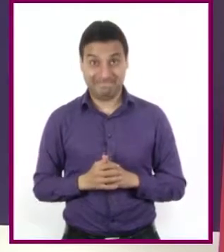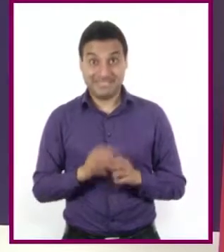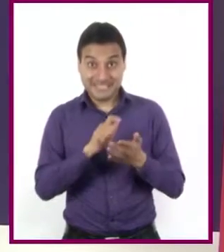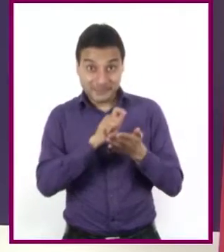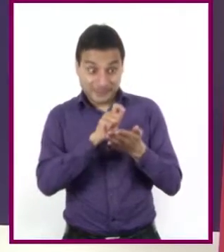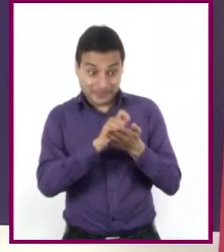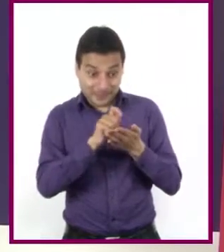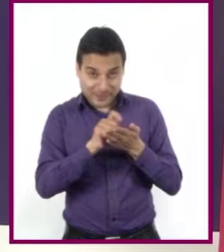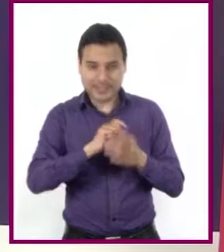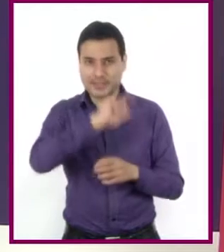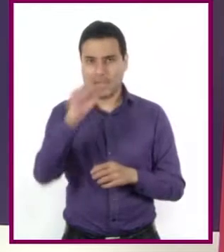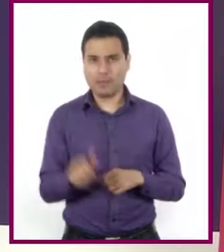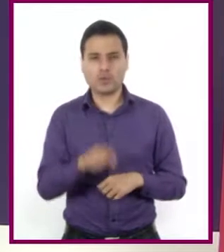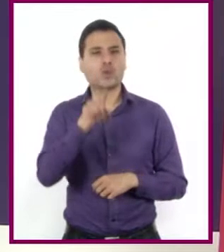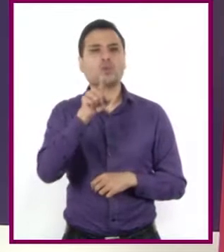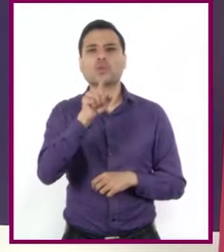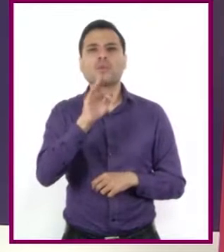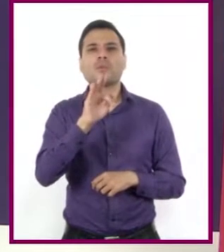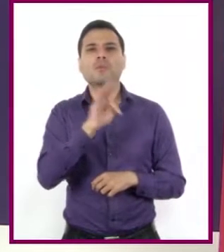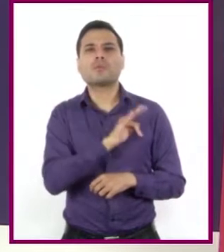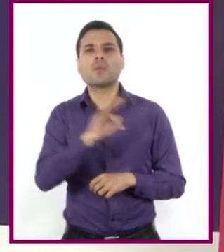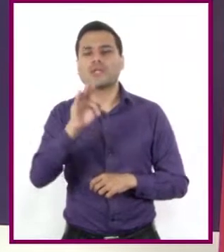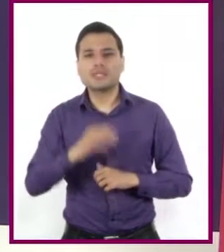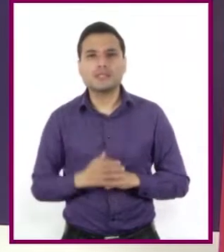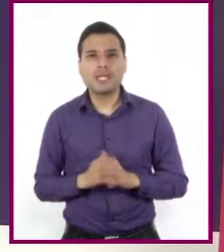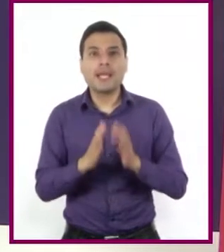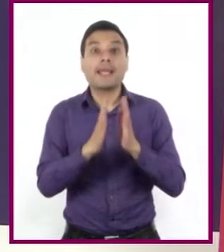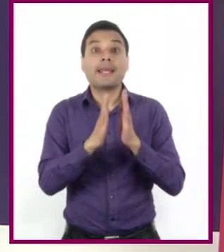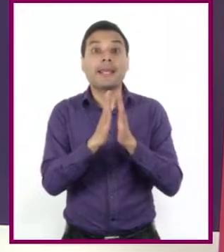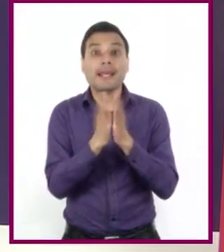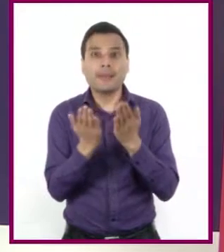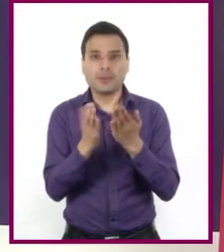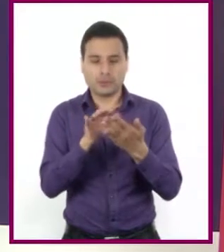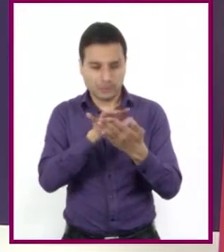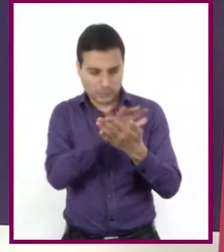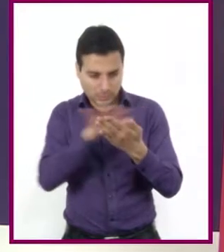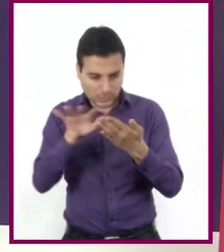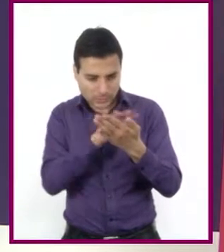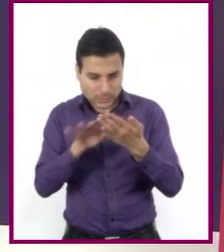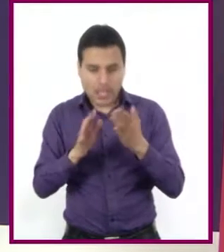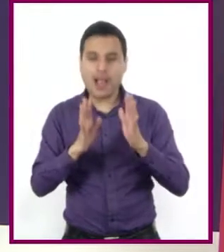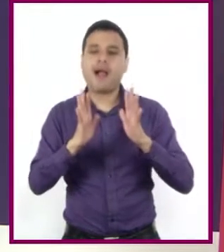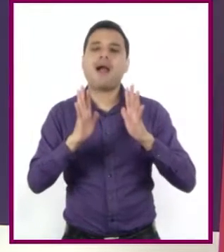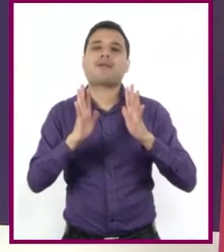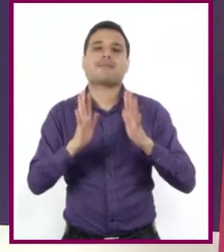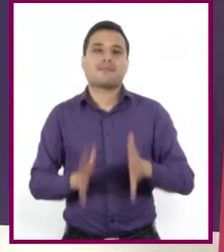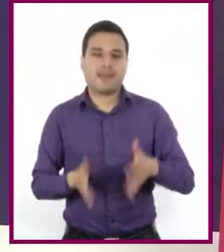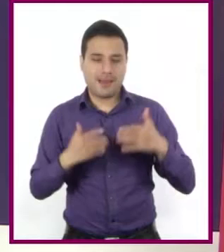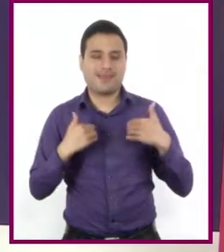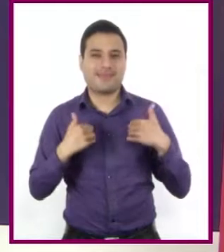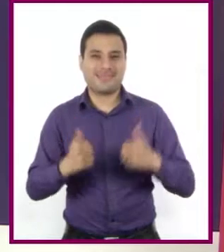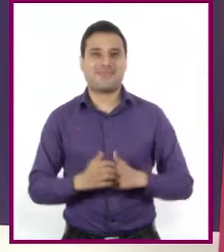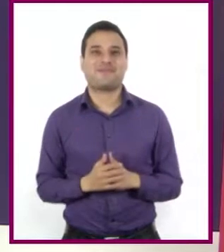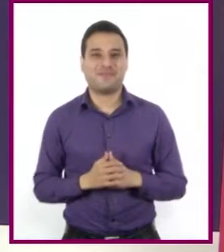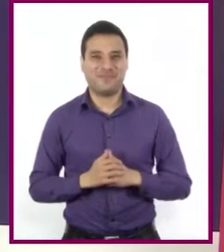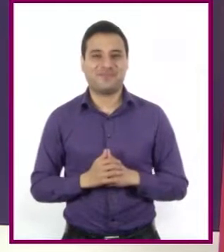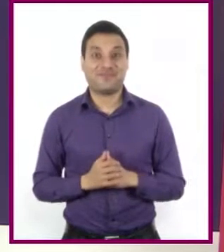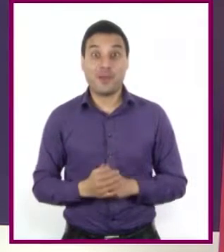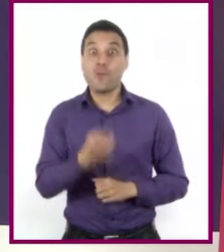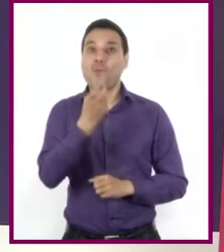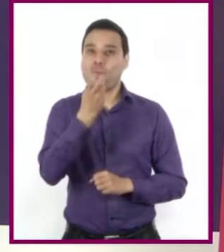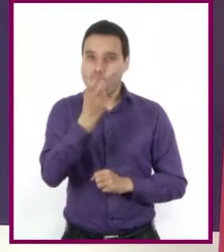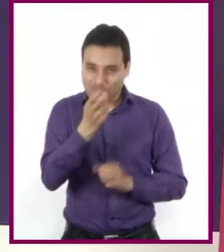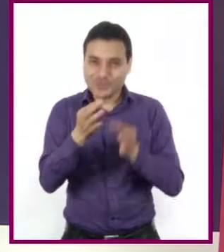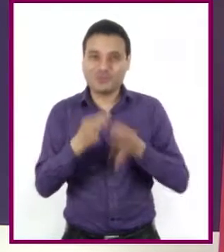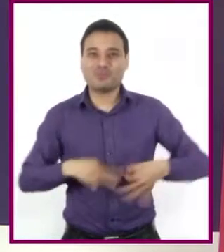las podrán ustedes resolver al momento de consultar su libro de texto y revisar sus apuntes. Por ello, es tan